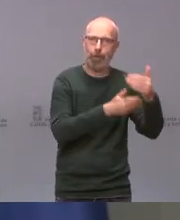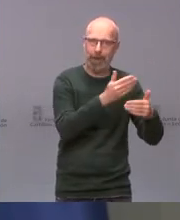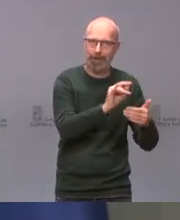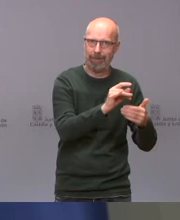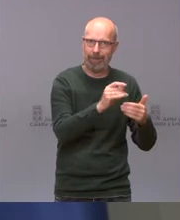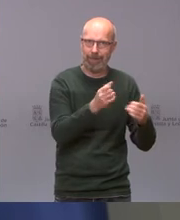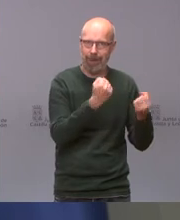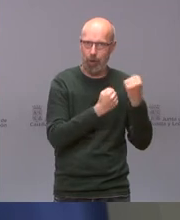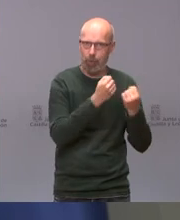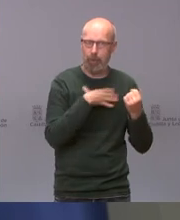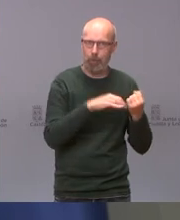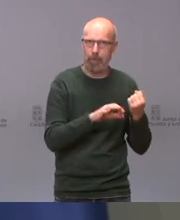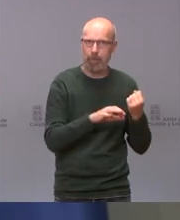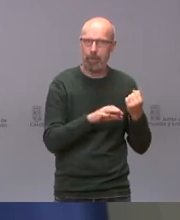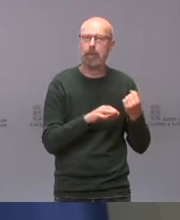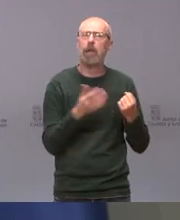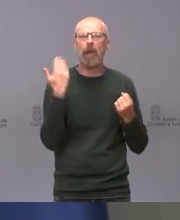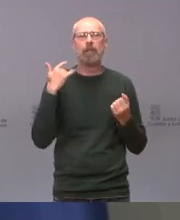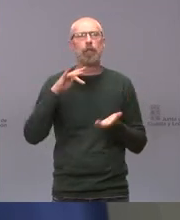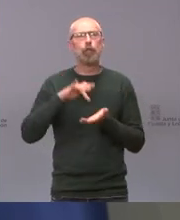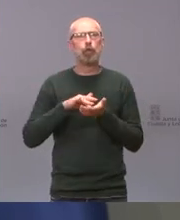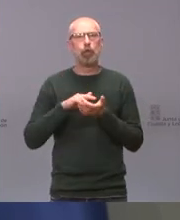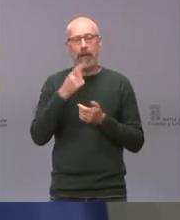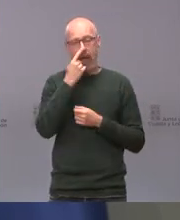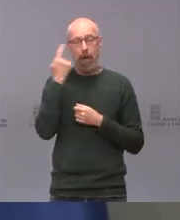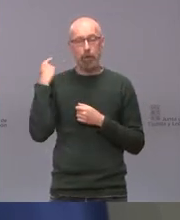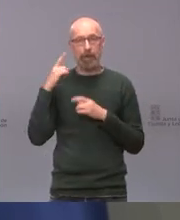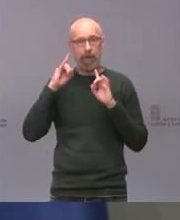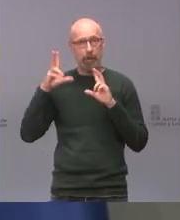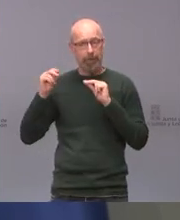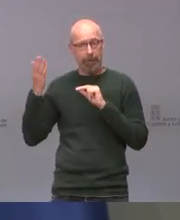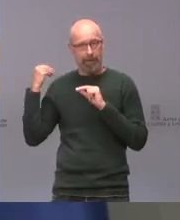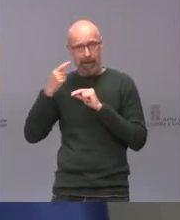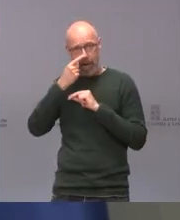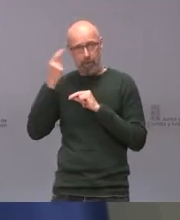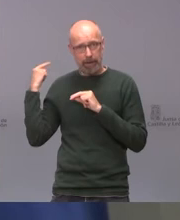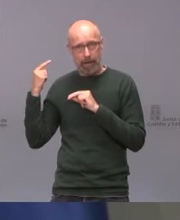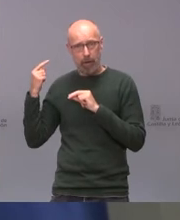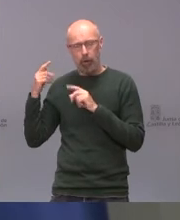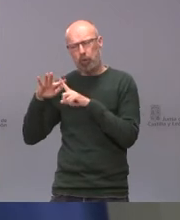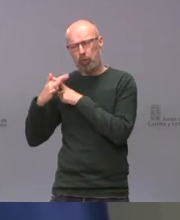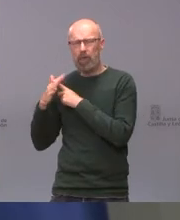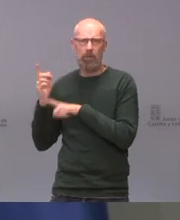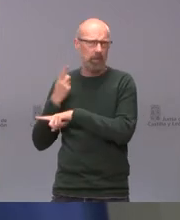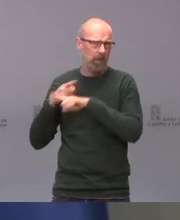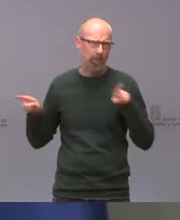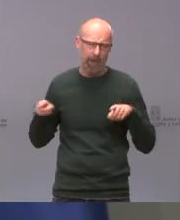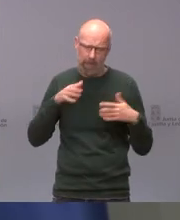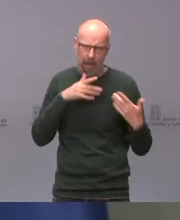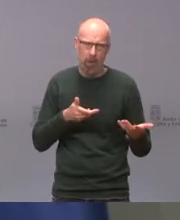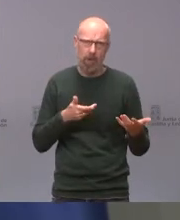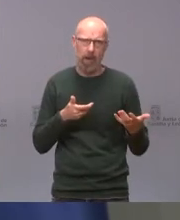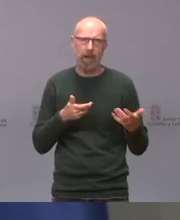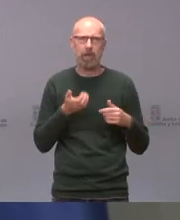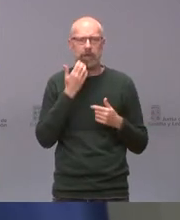a cuando se acabó el estado de alarma el pasado año. Y que si miran las curvas y los números de personas ingresadas y el número de personas que